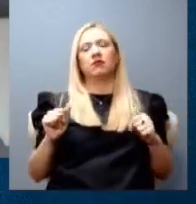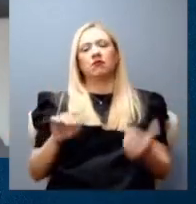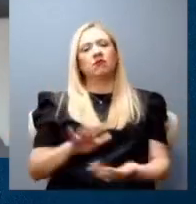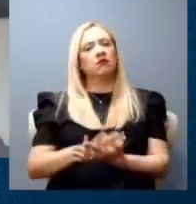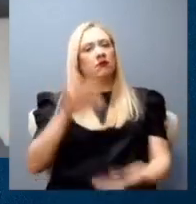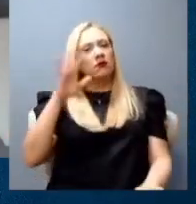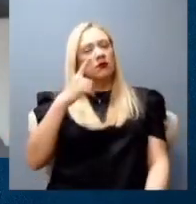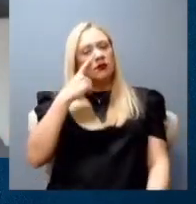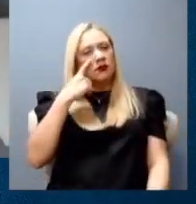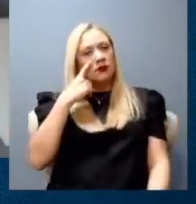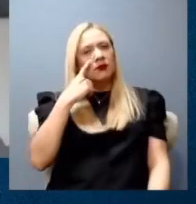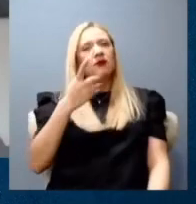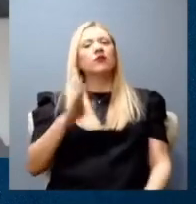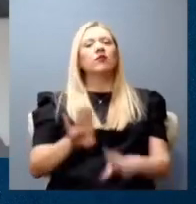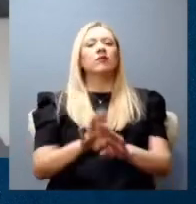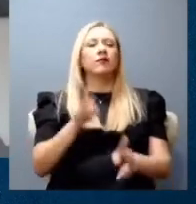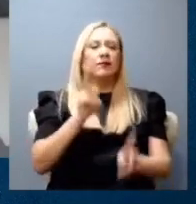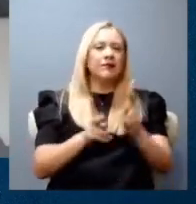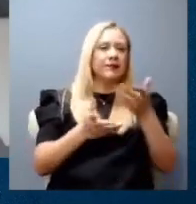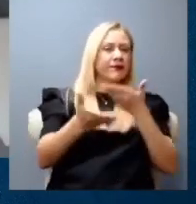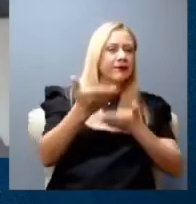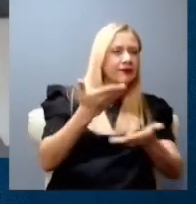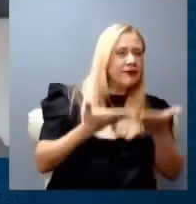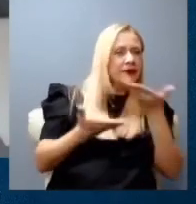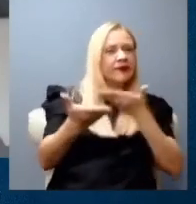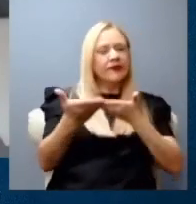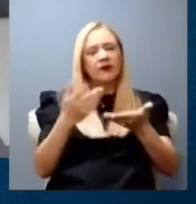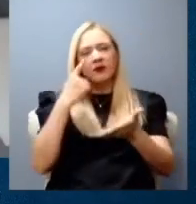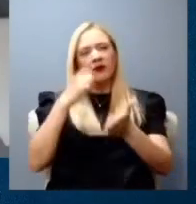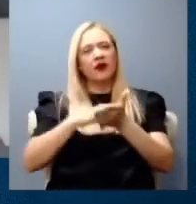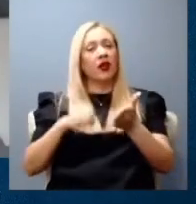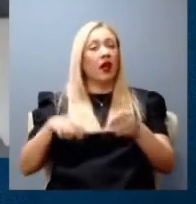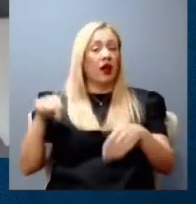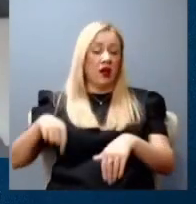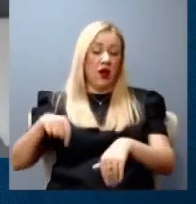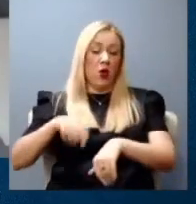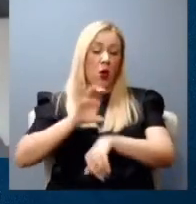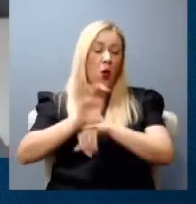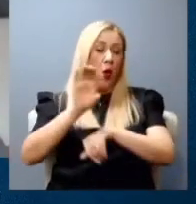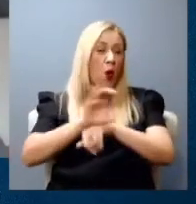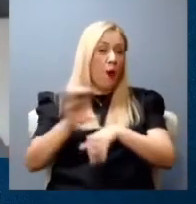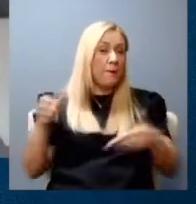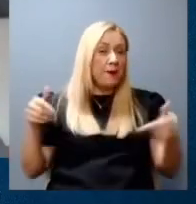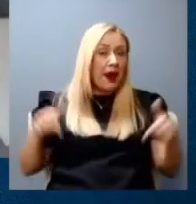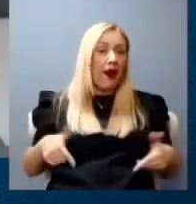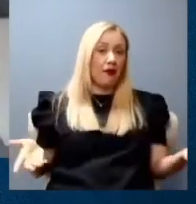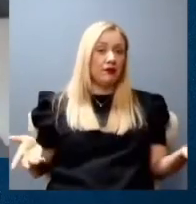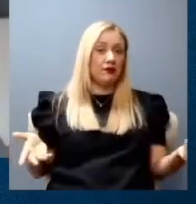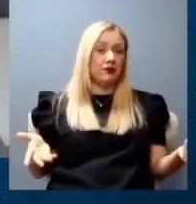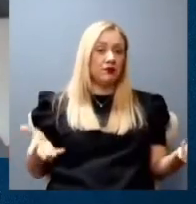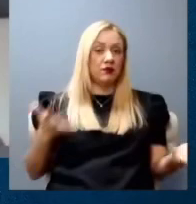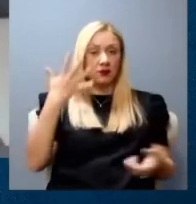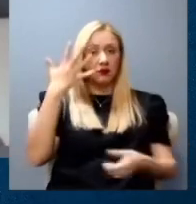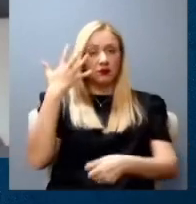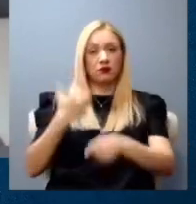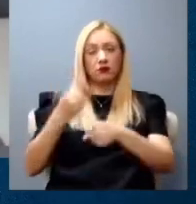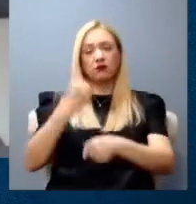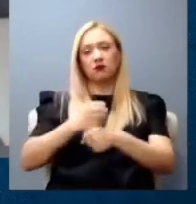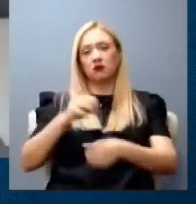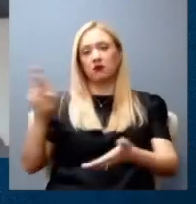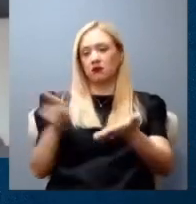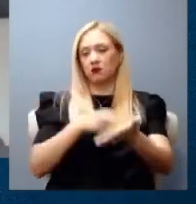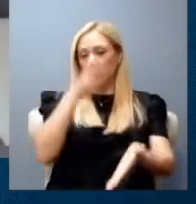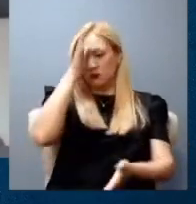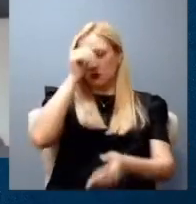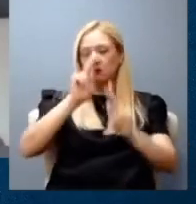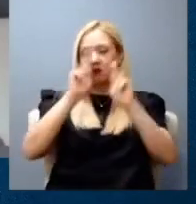los procesos de negociación. Menciono el caso de Colombia, mi país. Como ustedes saben, hace 5 años se firmó un acuerdo de paz entre